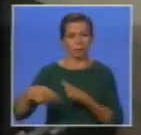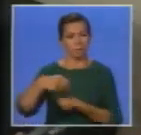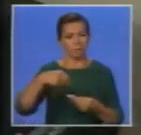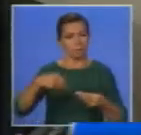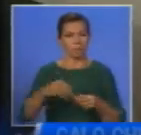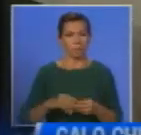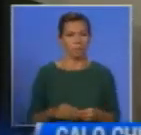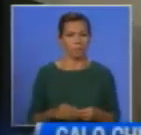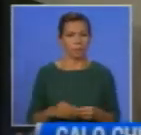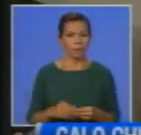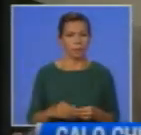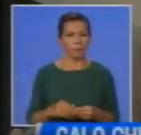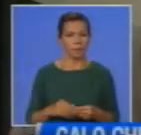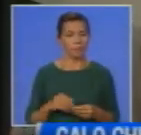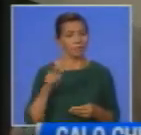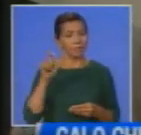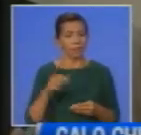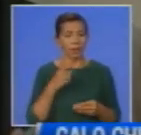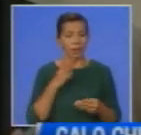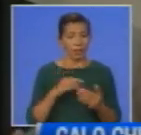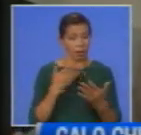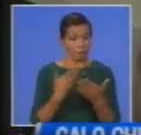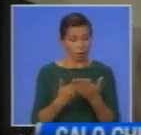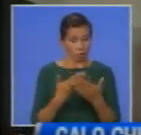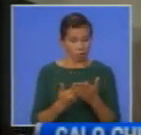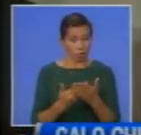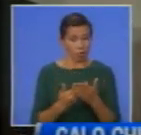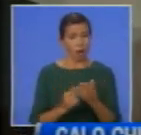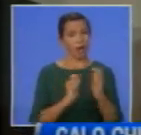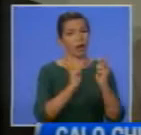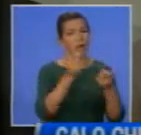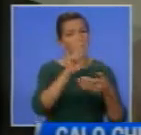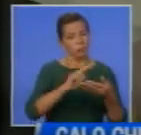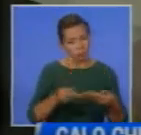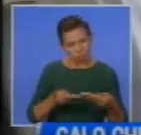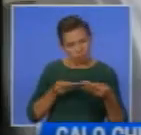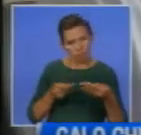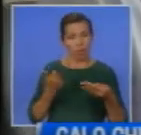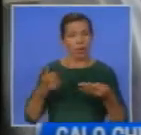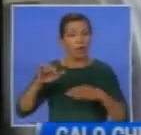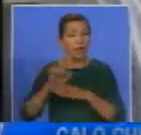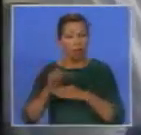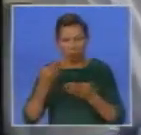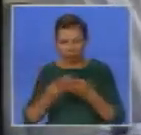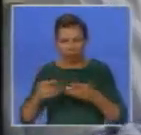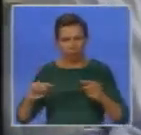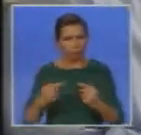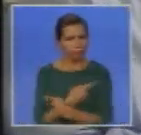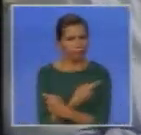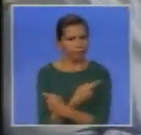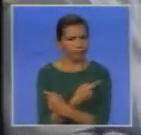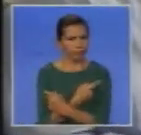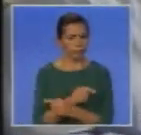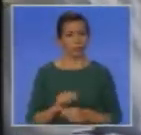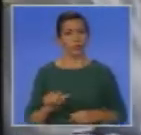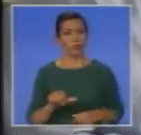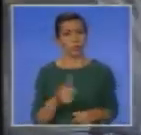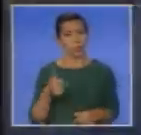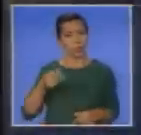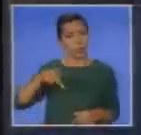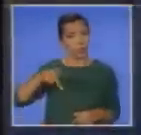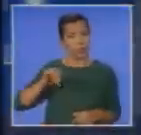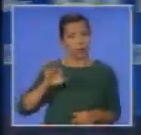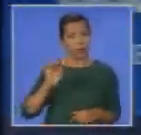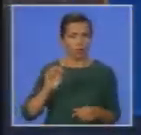que llegaban a Venezuela eran diferentes a las facturas que se emitían aquí, ¿no? Otro caso es la compañía Pifo Garden, que